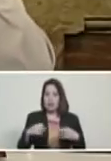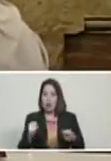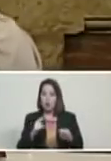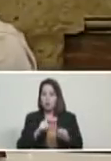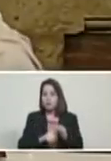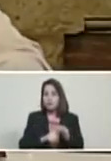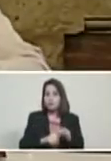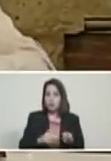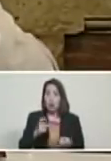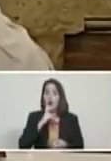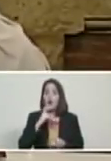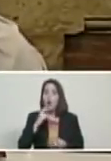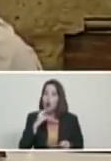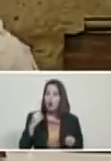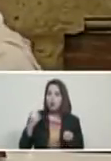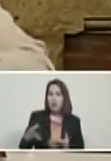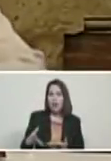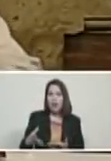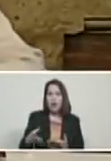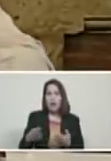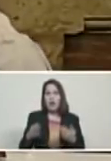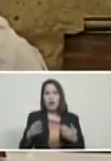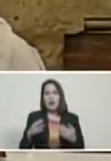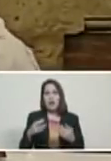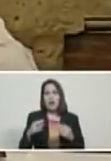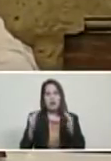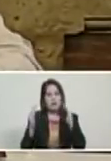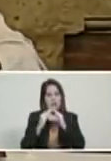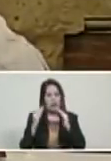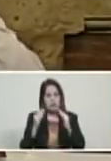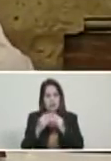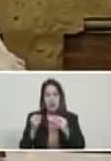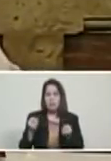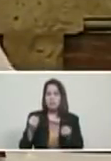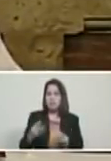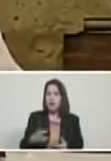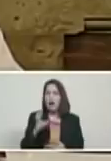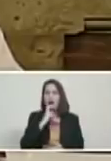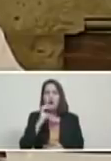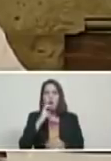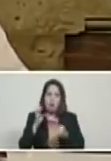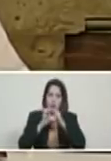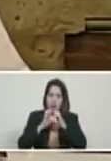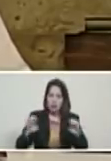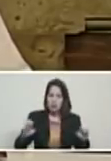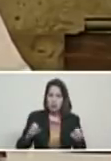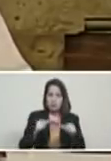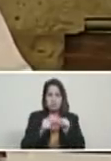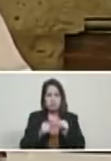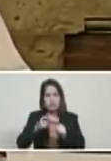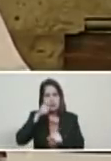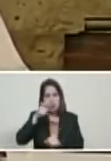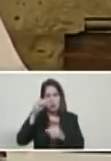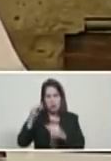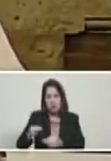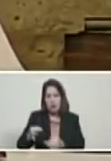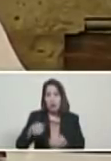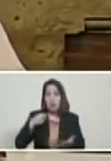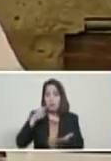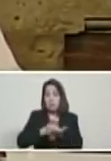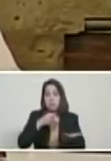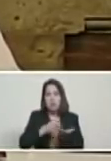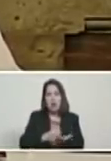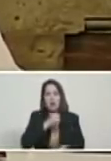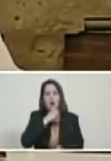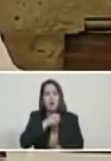de la educación pública, de la vivienda, del empleo, de la estabilidad, de la seguridad social, de las pensiones, de